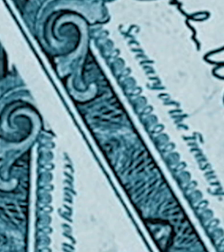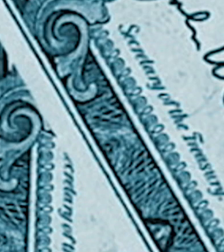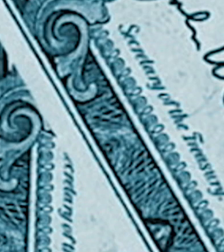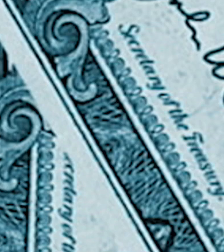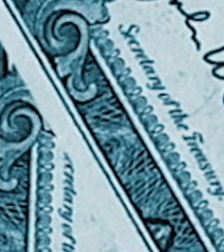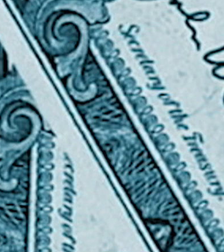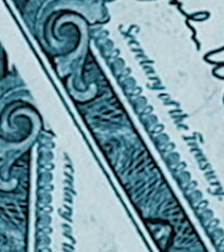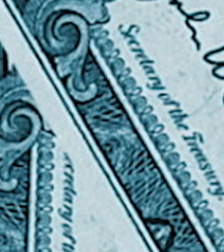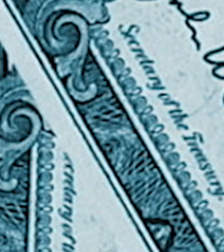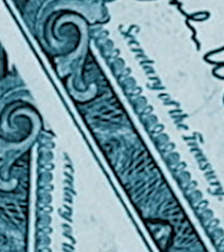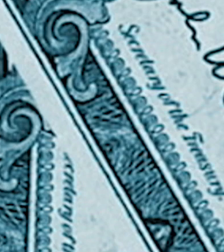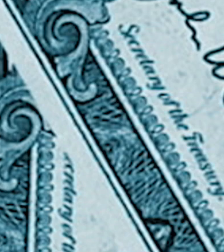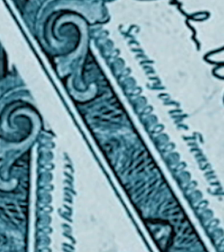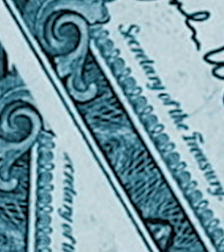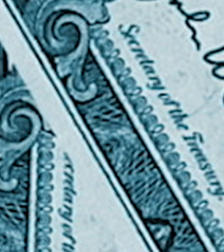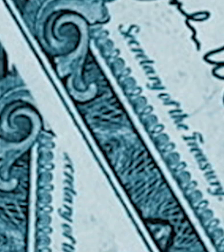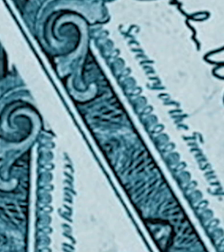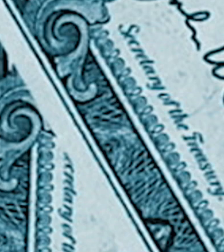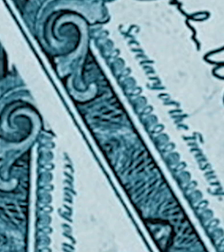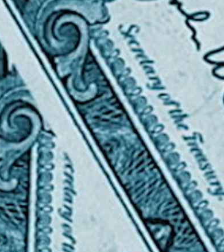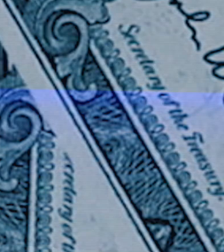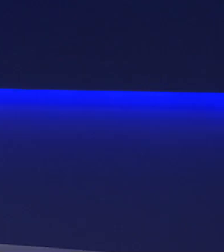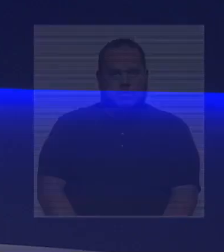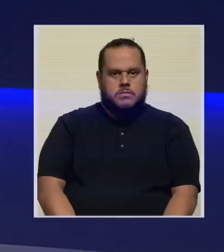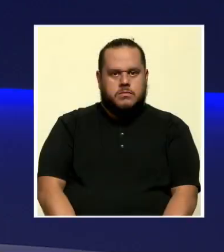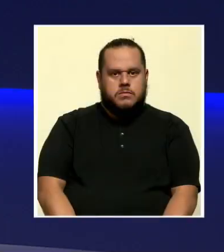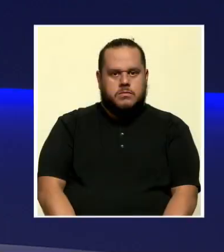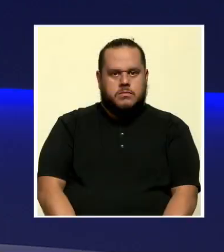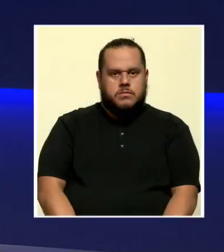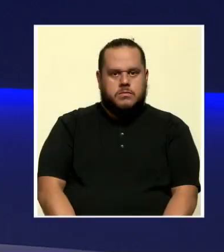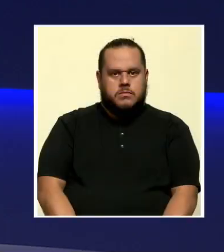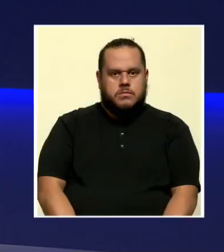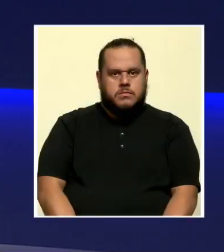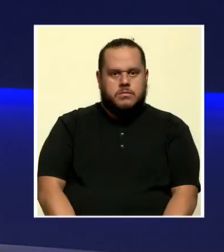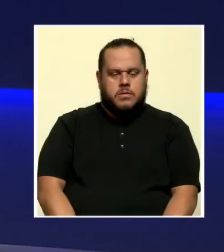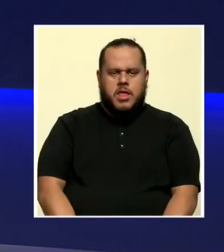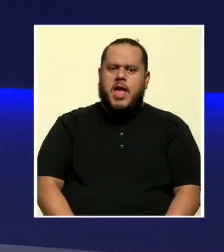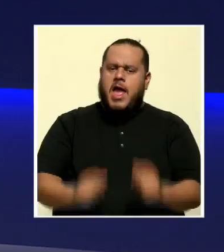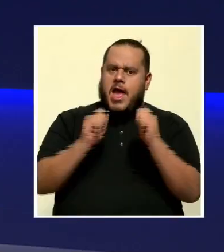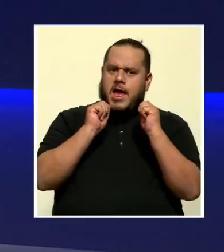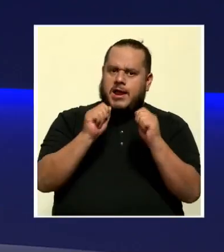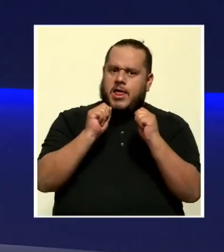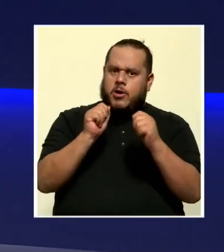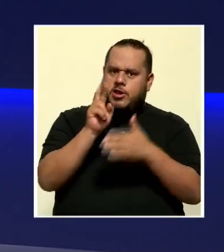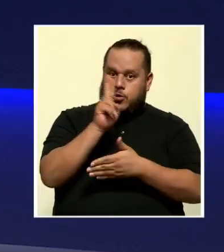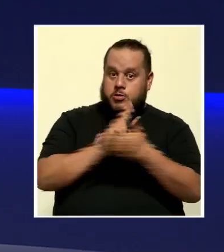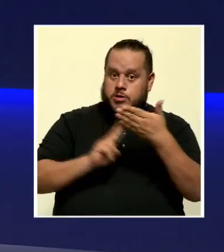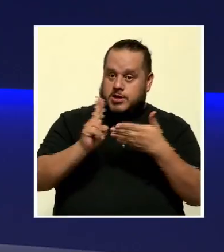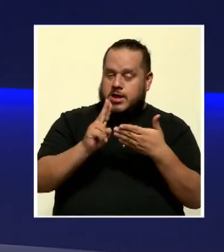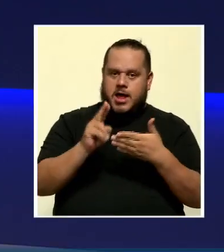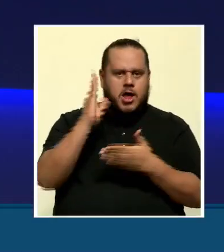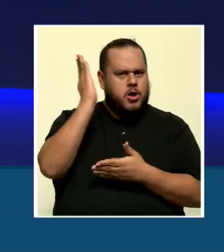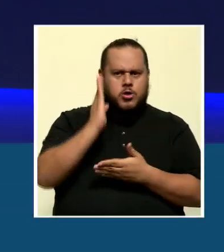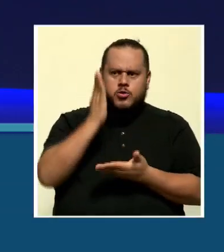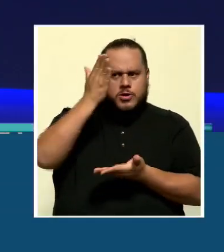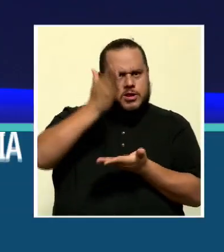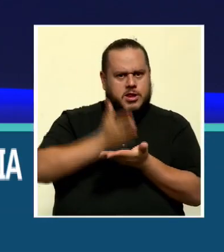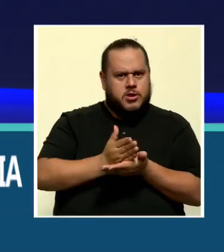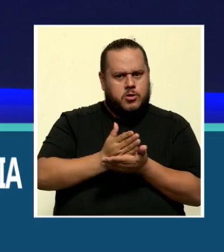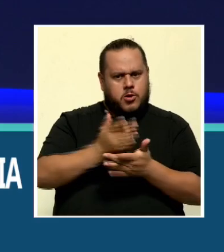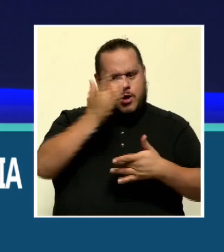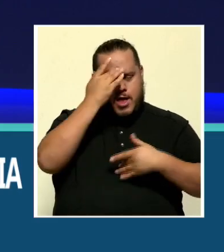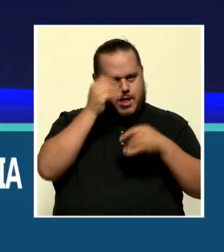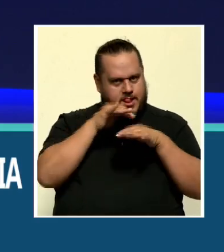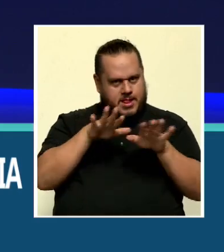Banco Popular presentó el tipo de cambio. La educación superior nunca se detuvo durante la pandemia.